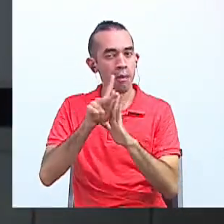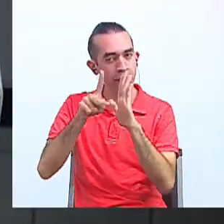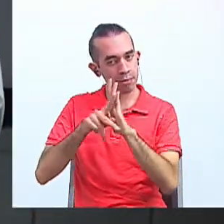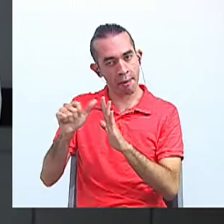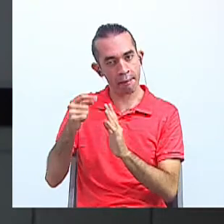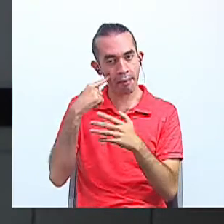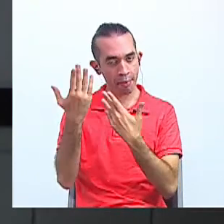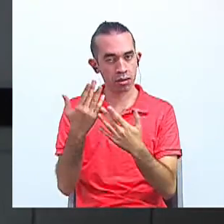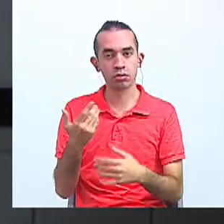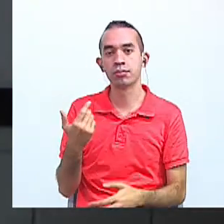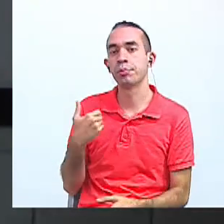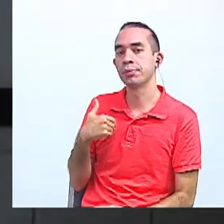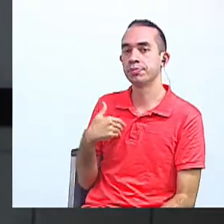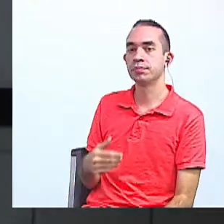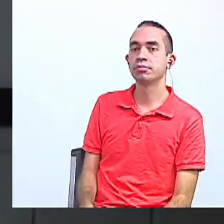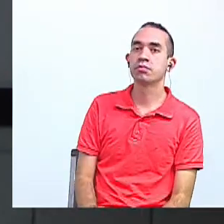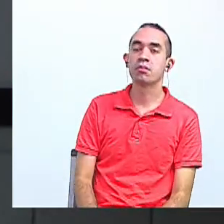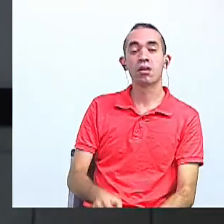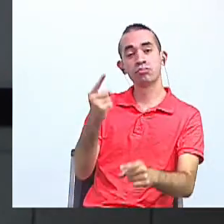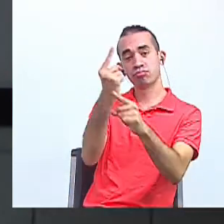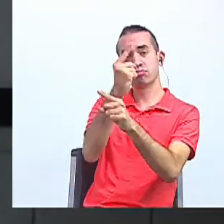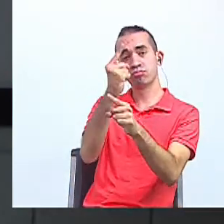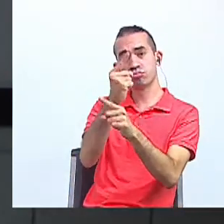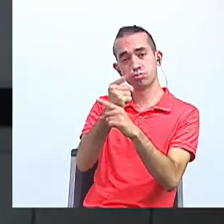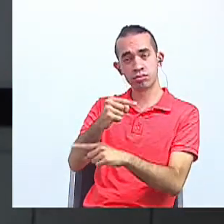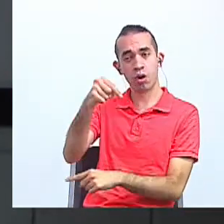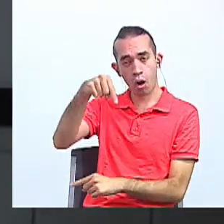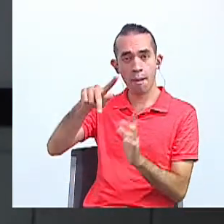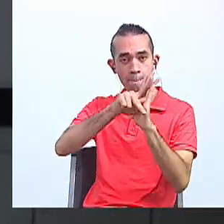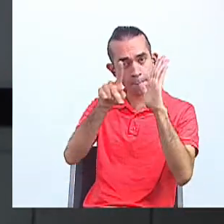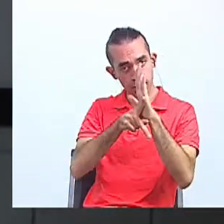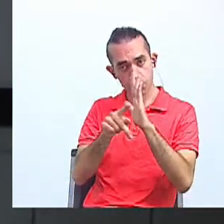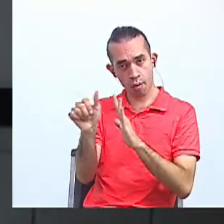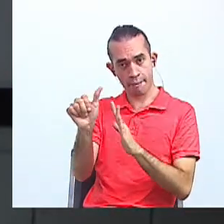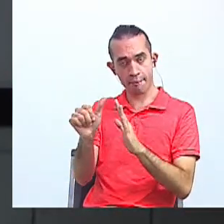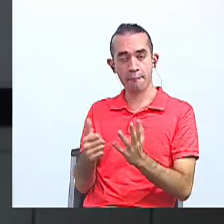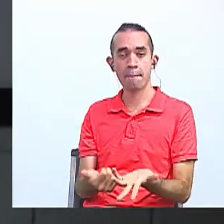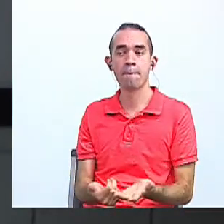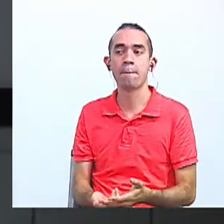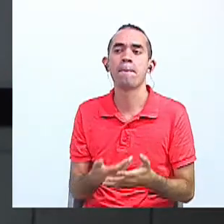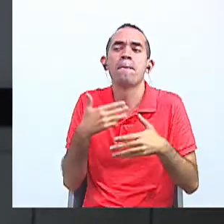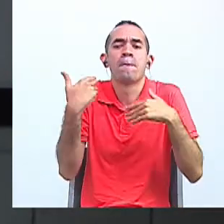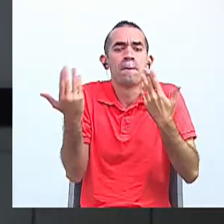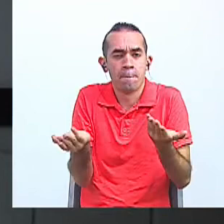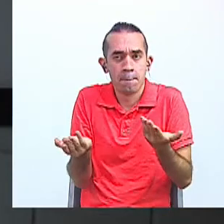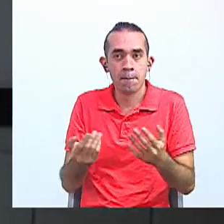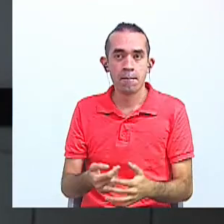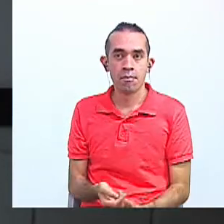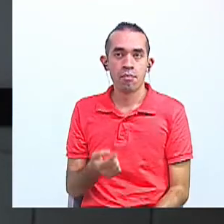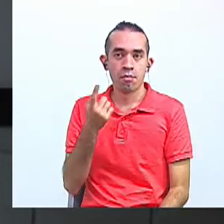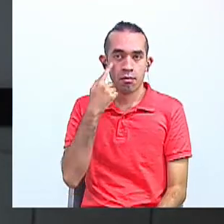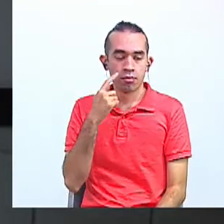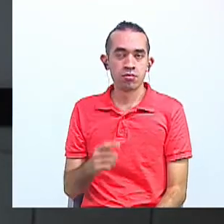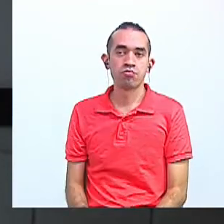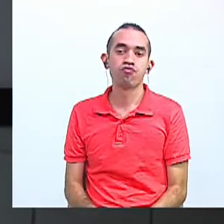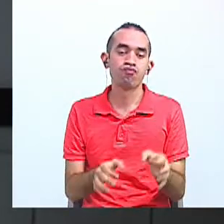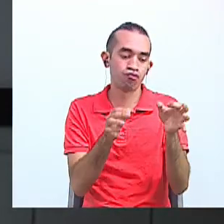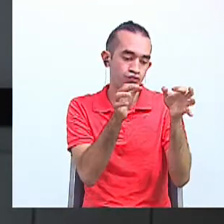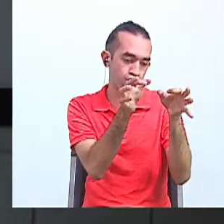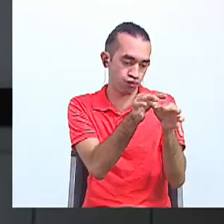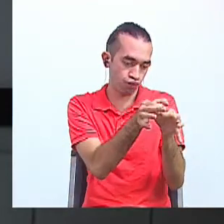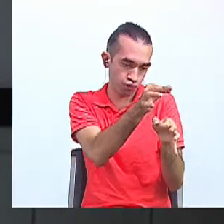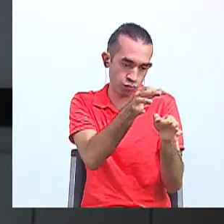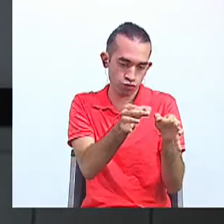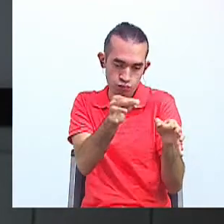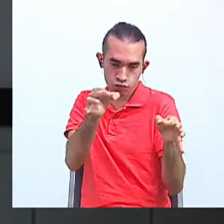todos. Es correcto, hoy vamos a hacer el principio de Arquímedes. Para eso vamos a utilizar 3 cilindros que